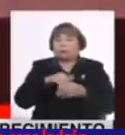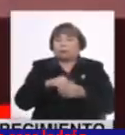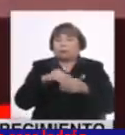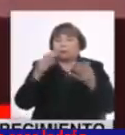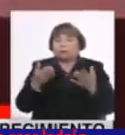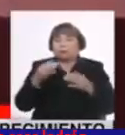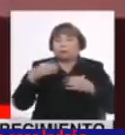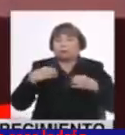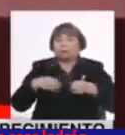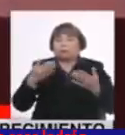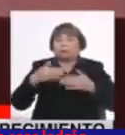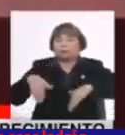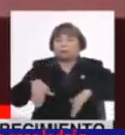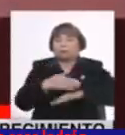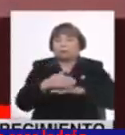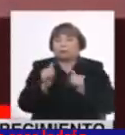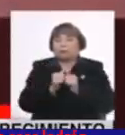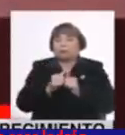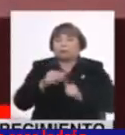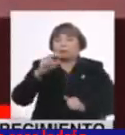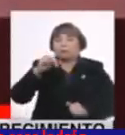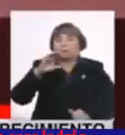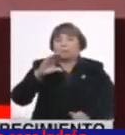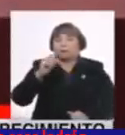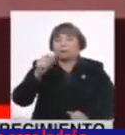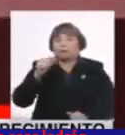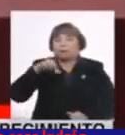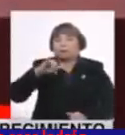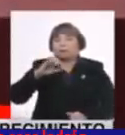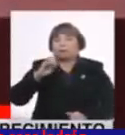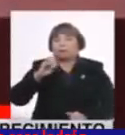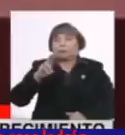domicilio procesal se encuentra ubicado en la avenida Nicolás de Piérola,